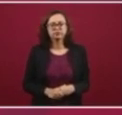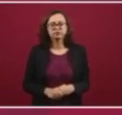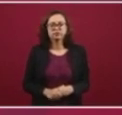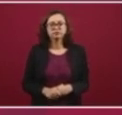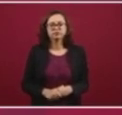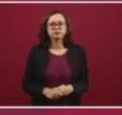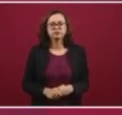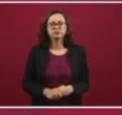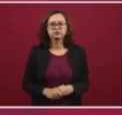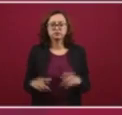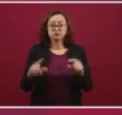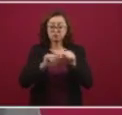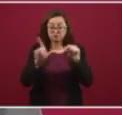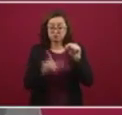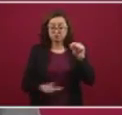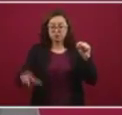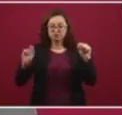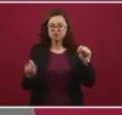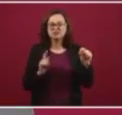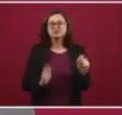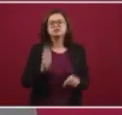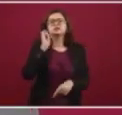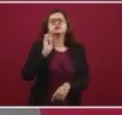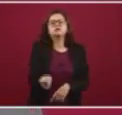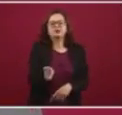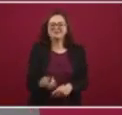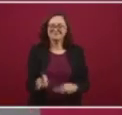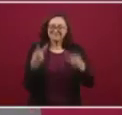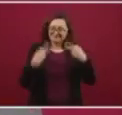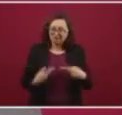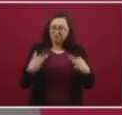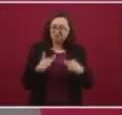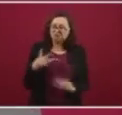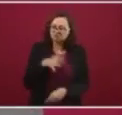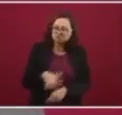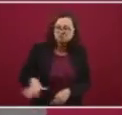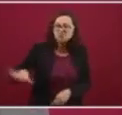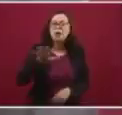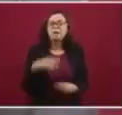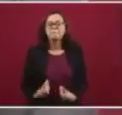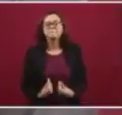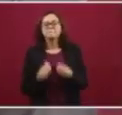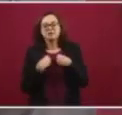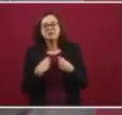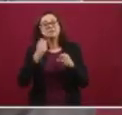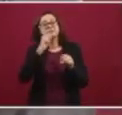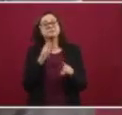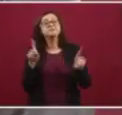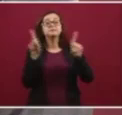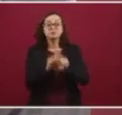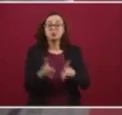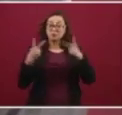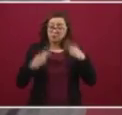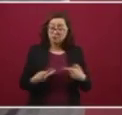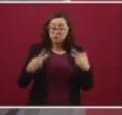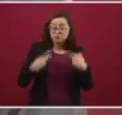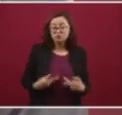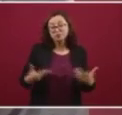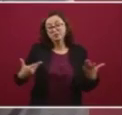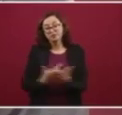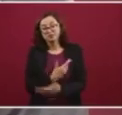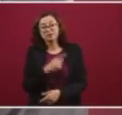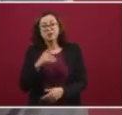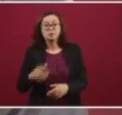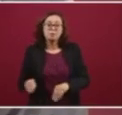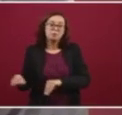la población que vive en nuestro territorio y la población que vive en Estados